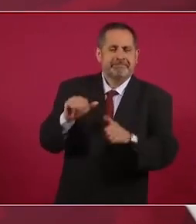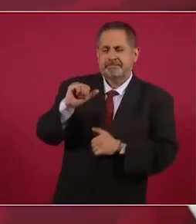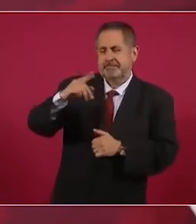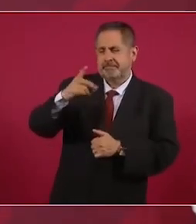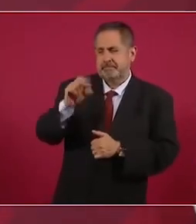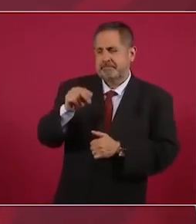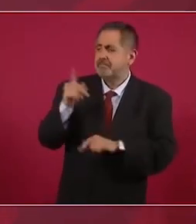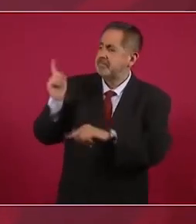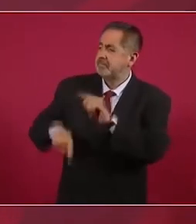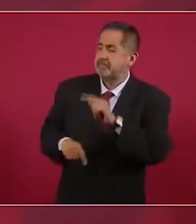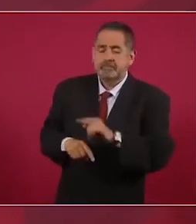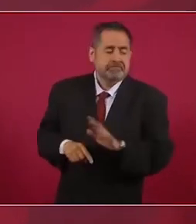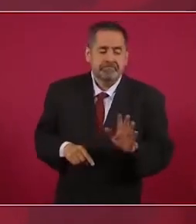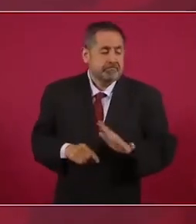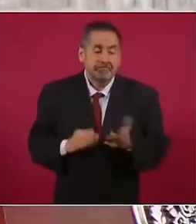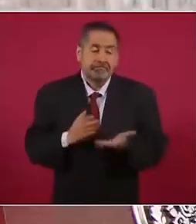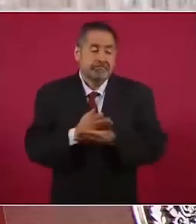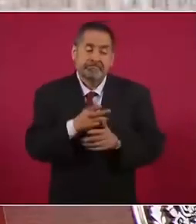no.